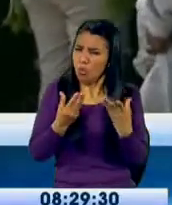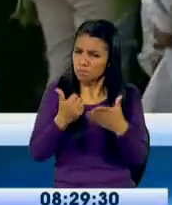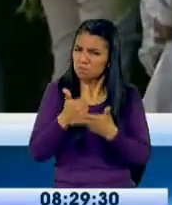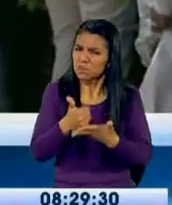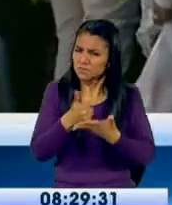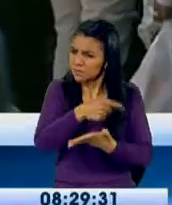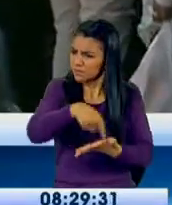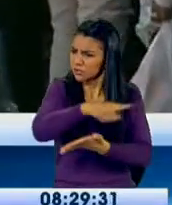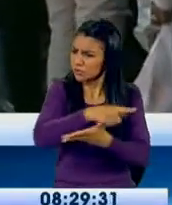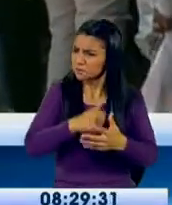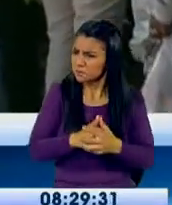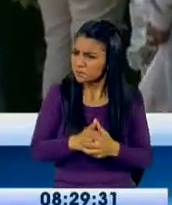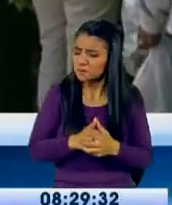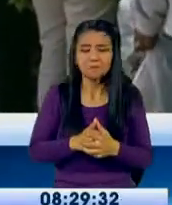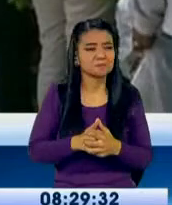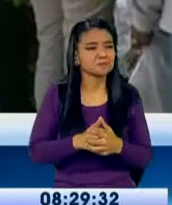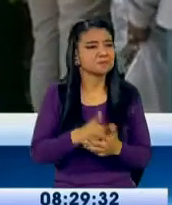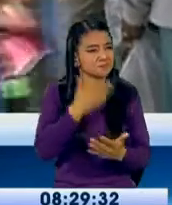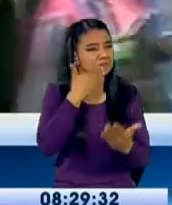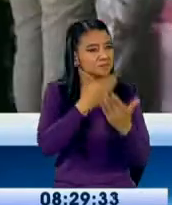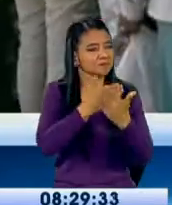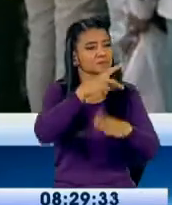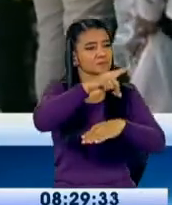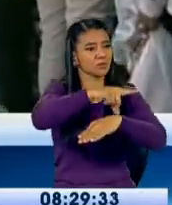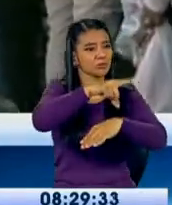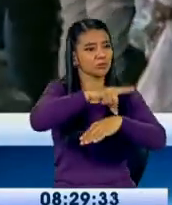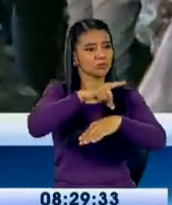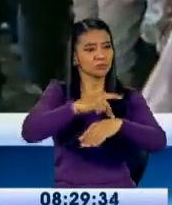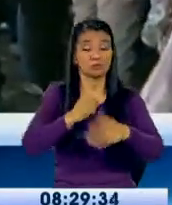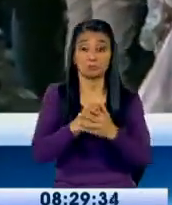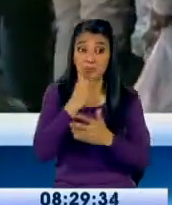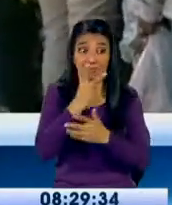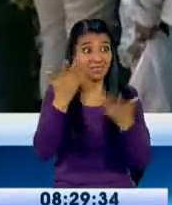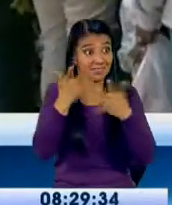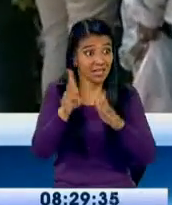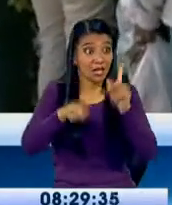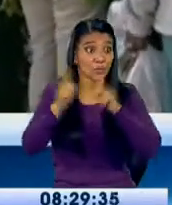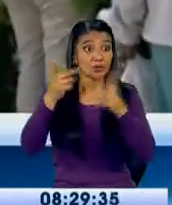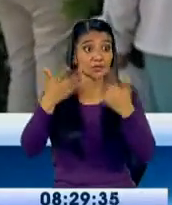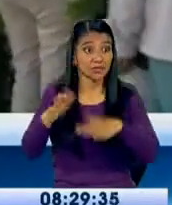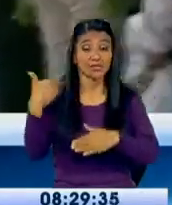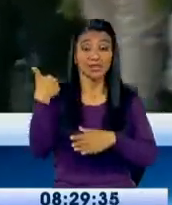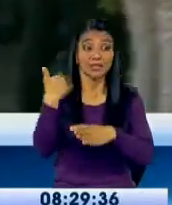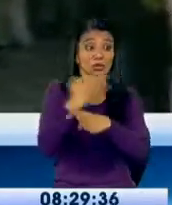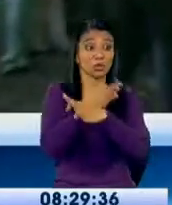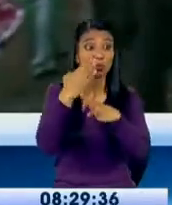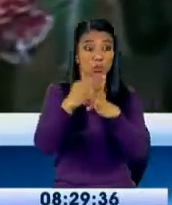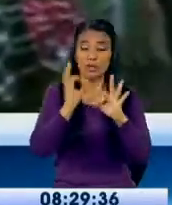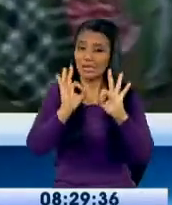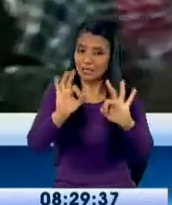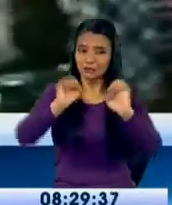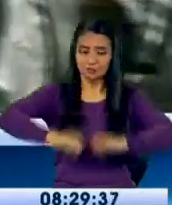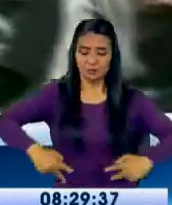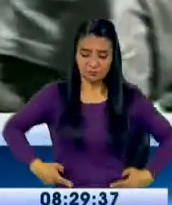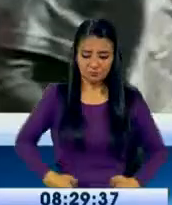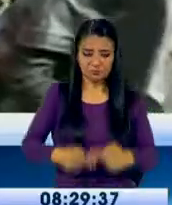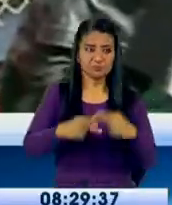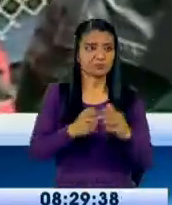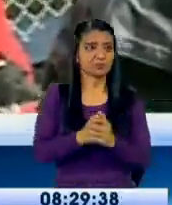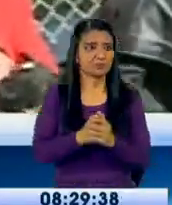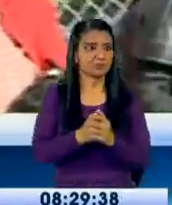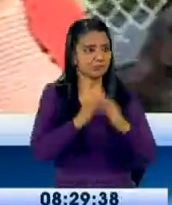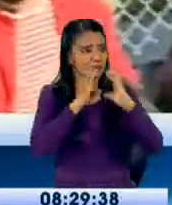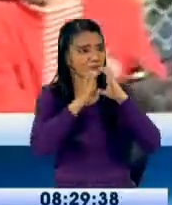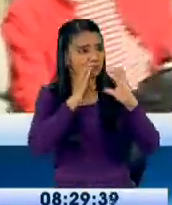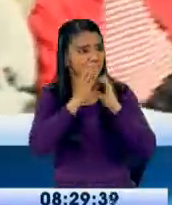sinnúmero de beneficios esta cosa. Muchísimas gracias, doctor. Vemos que ya algunos ya tienen sus tickets, están listos para la cirugía canina. Vamos a conversar con la